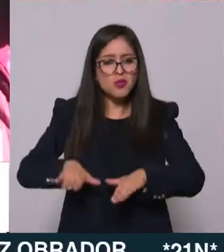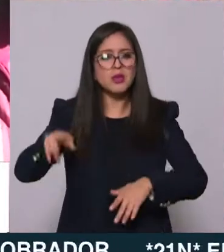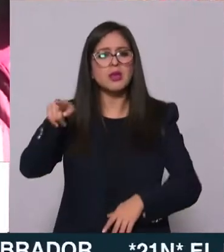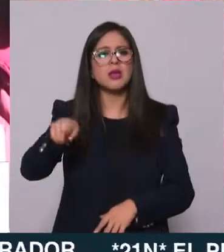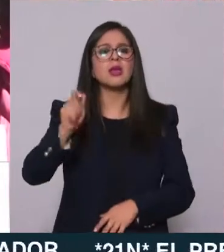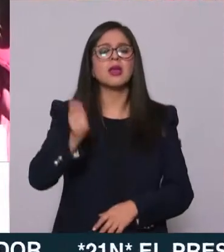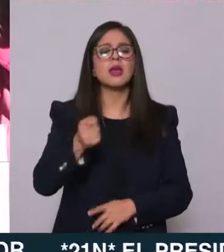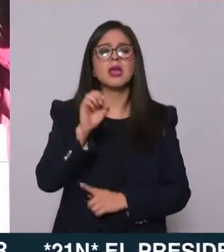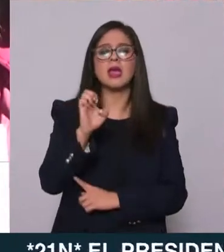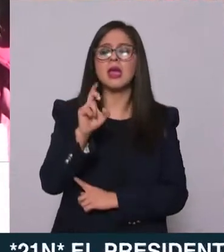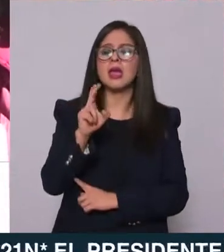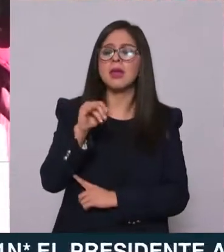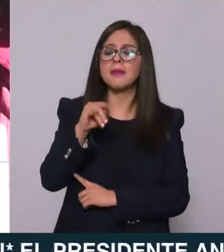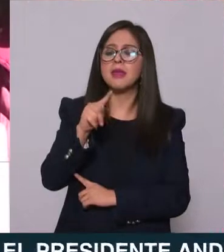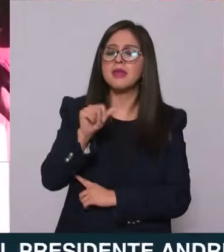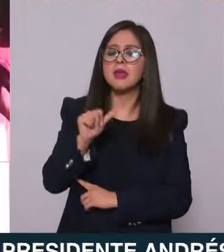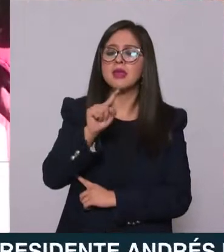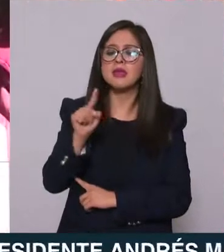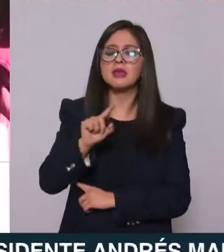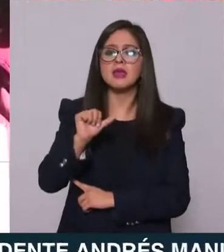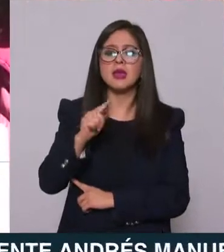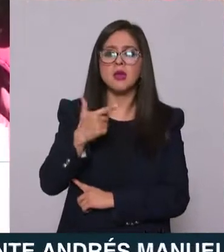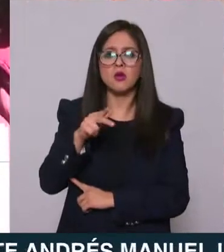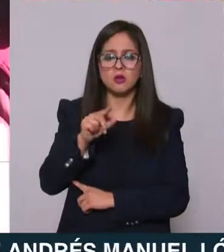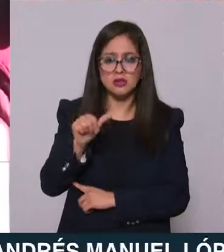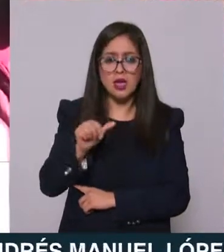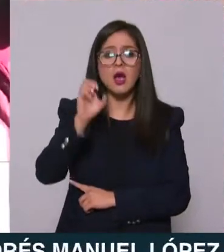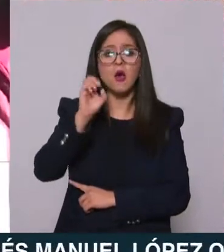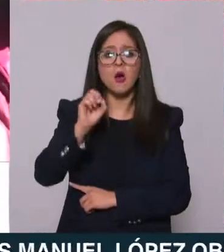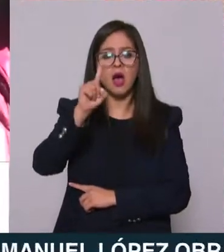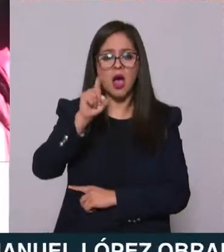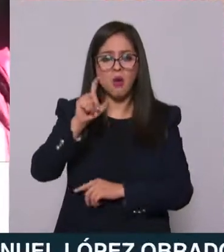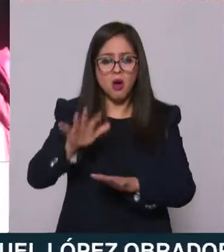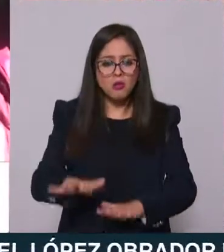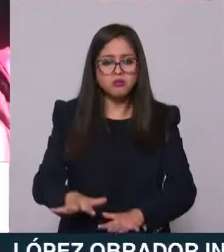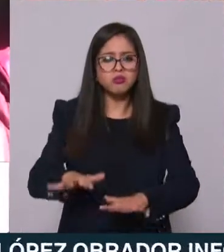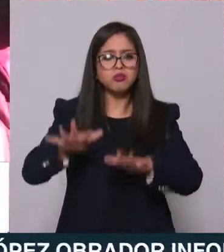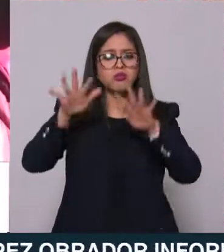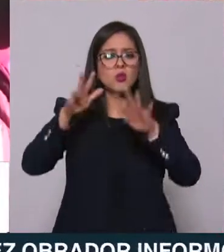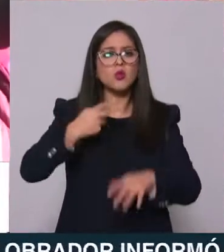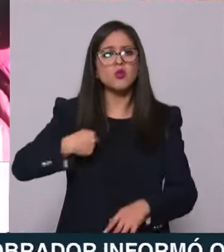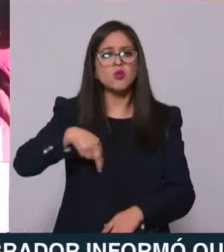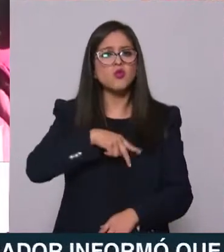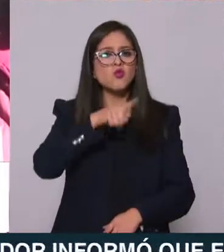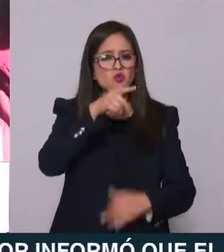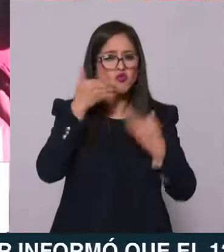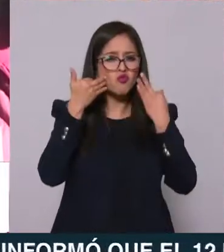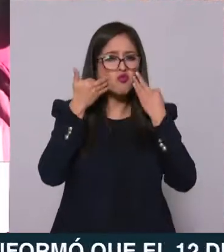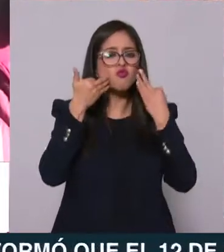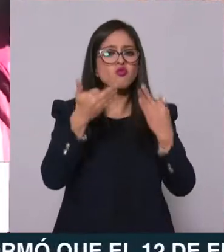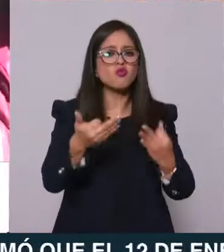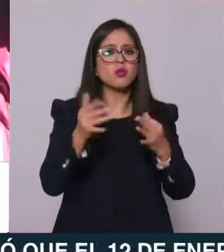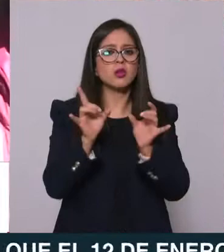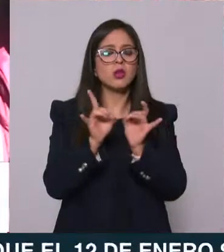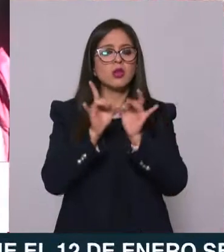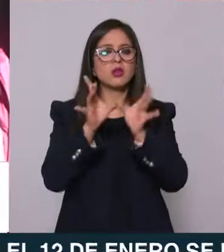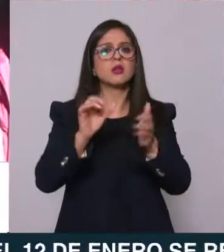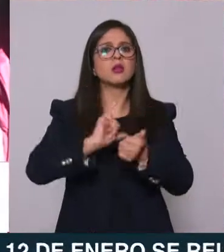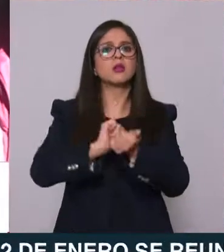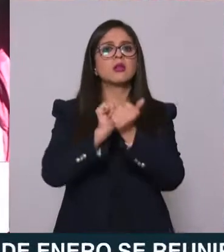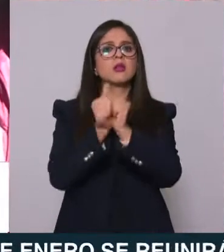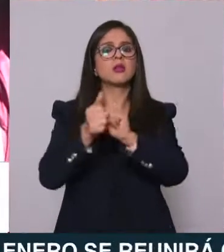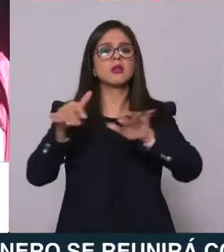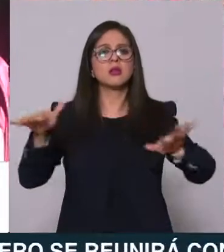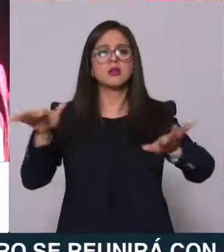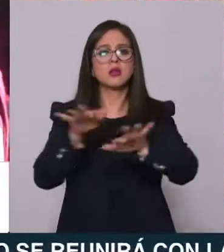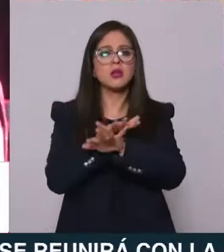Zaragoza o como las grandes inundaciones sobre Zaragoza que hemos enfrentado, pues implica un cambio